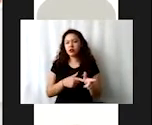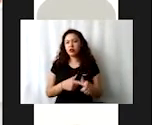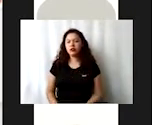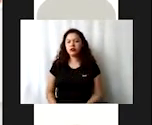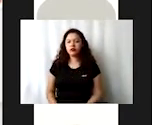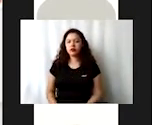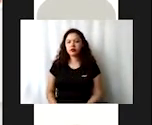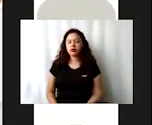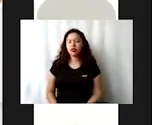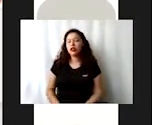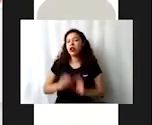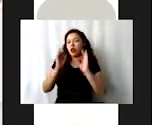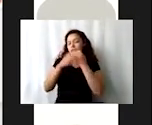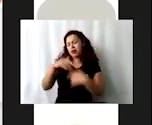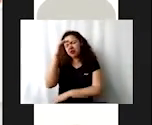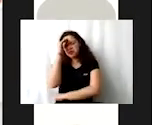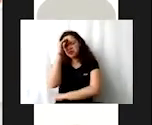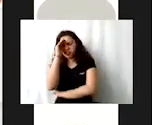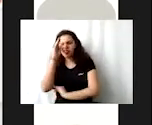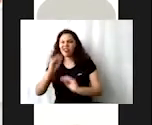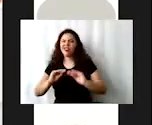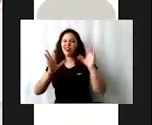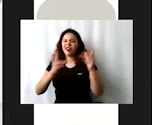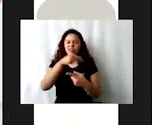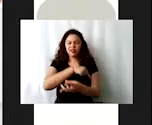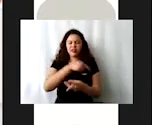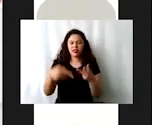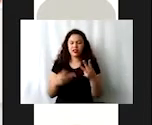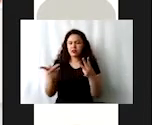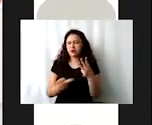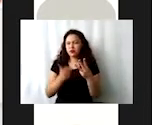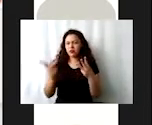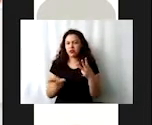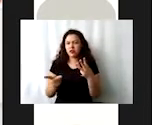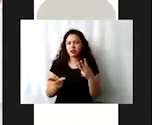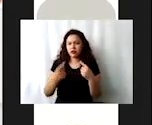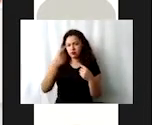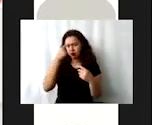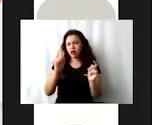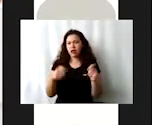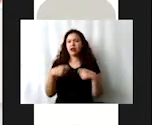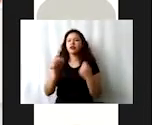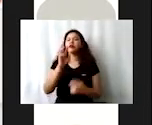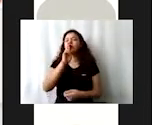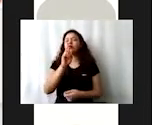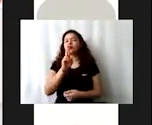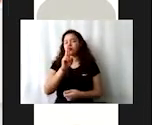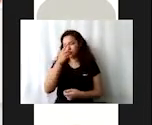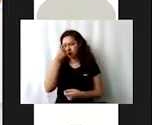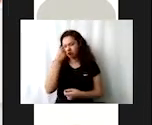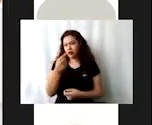de reflexión, por supuesto, estas 3 preguntas que yo te estoy asignando para que respondas a partir de